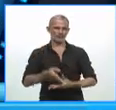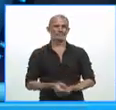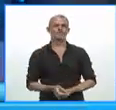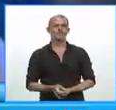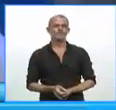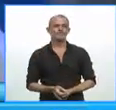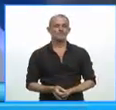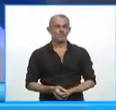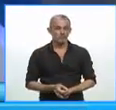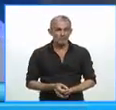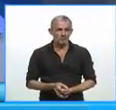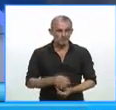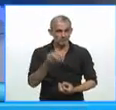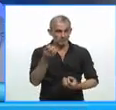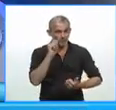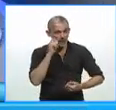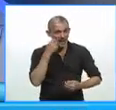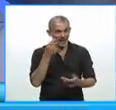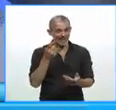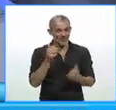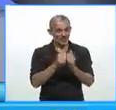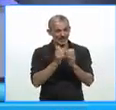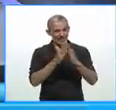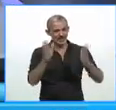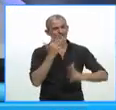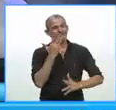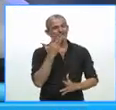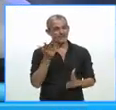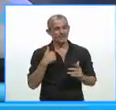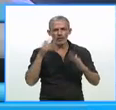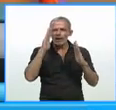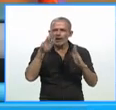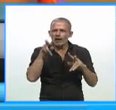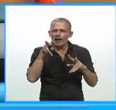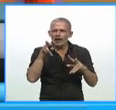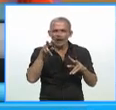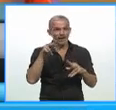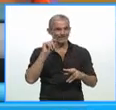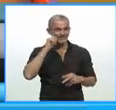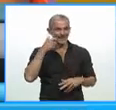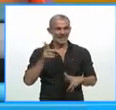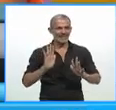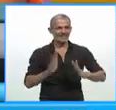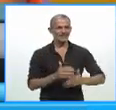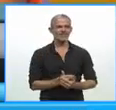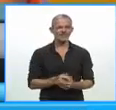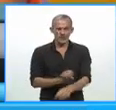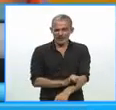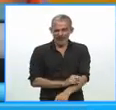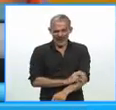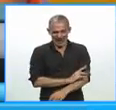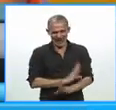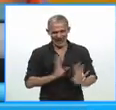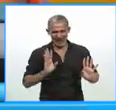Qué trabajo, ¿eh? Muy bien. ¿Está bien? Sí. Me gustó, mirá. Estaban muy concentrados los dos, mirá. Bueno, ¿cómo es? La piel de gallina. ¿Se pone la piel de